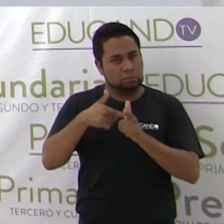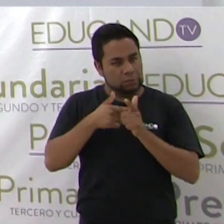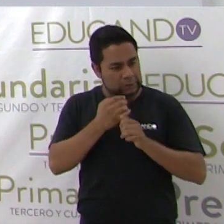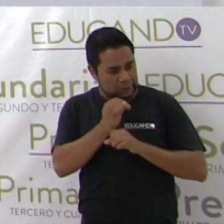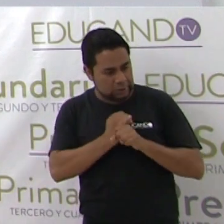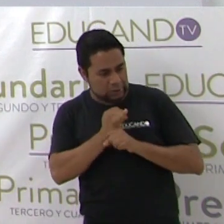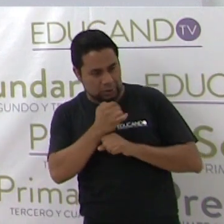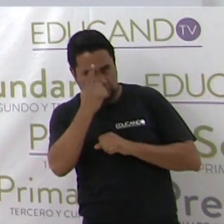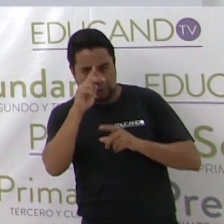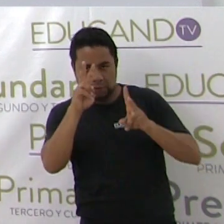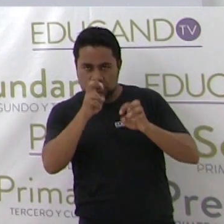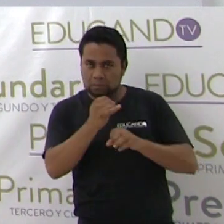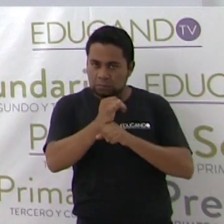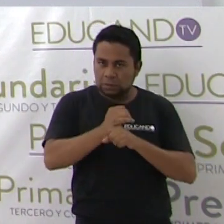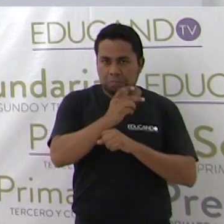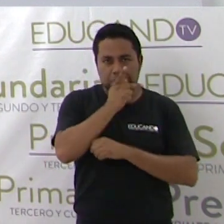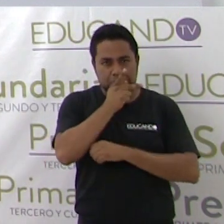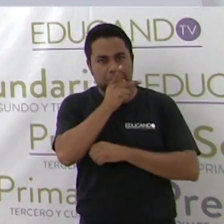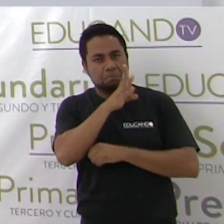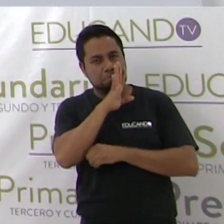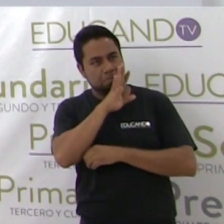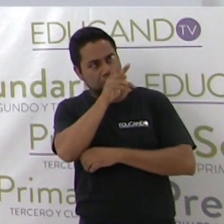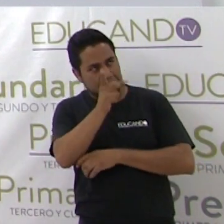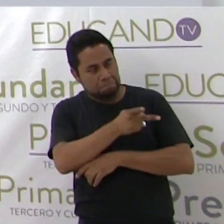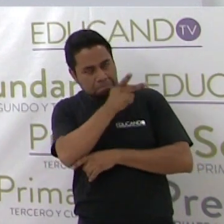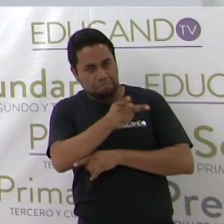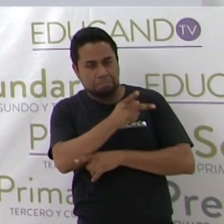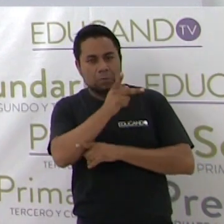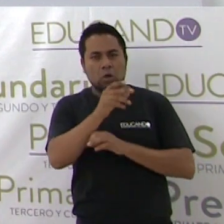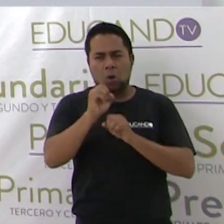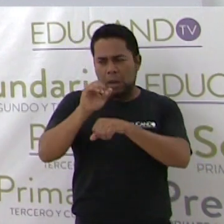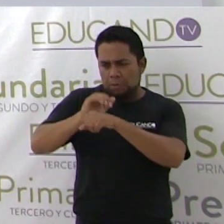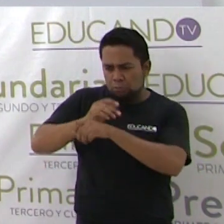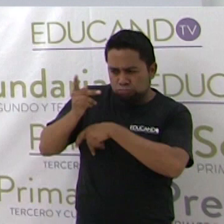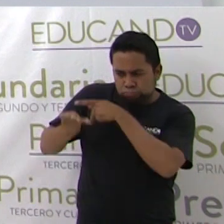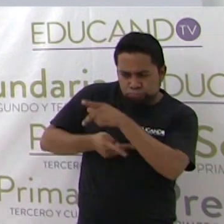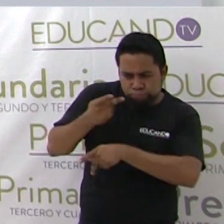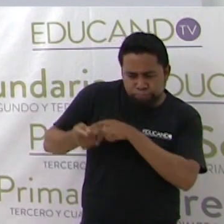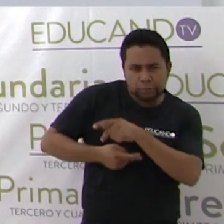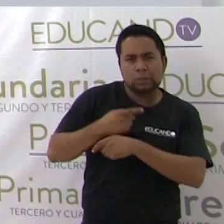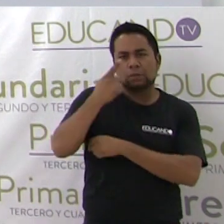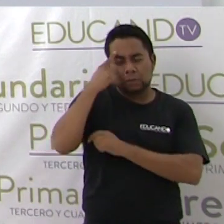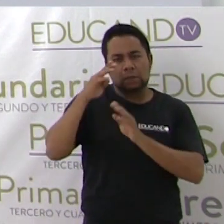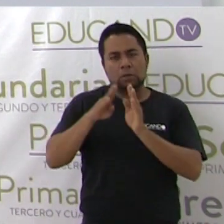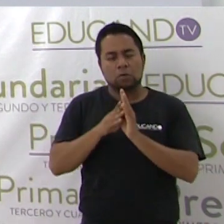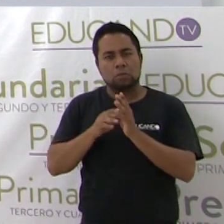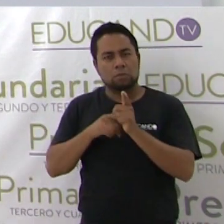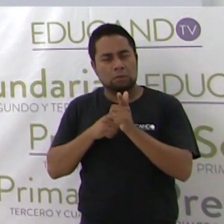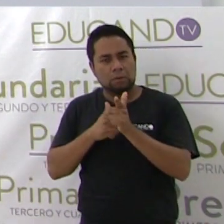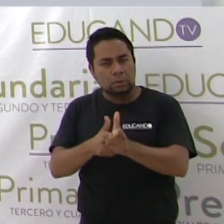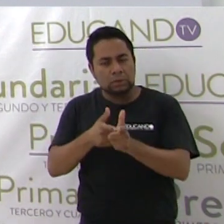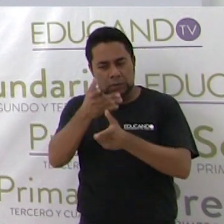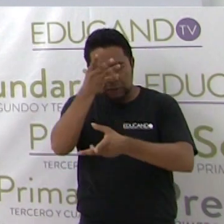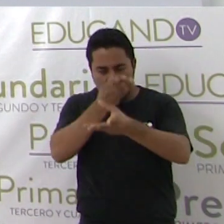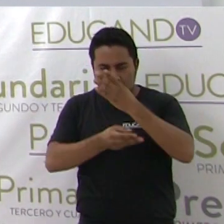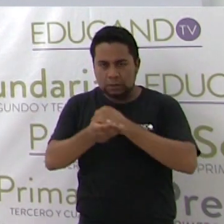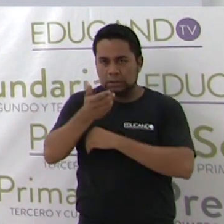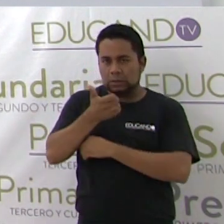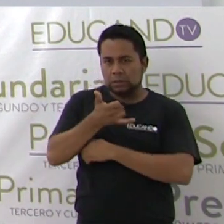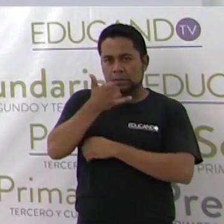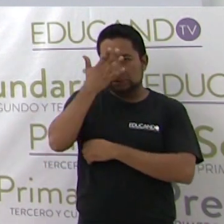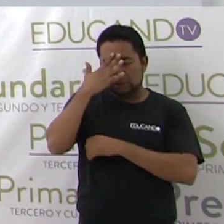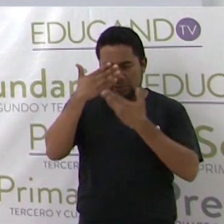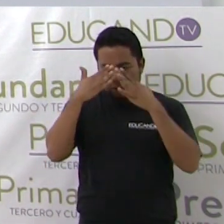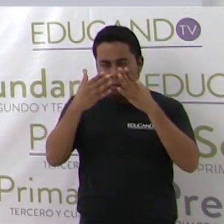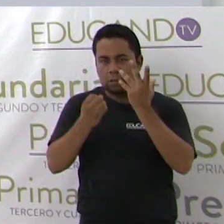investigando del tema, preguntarle a papá, a mamá, comentar con los amigos para que tú puedas seguir aprendiendo y conociendo